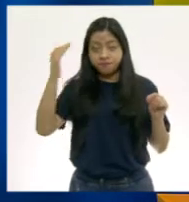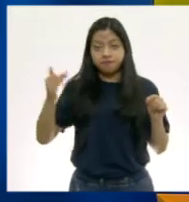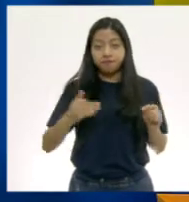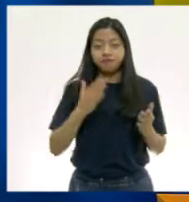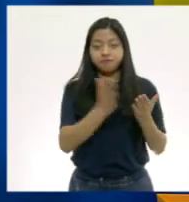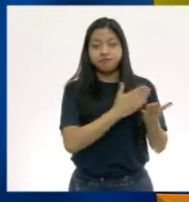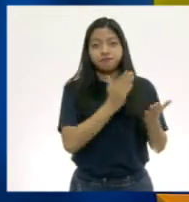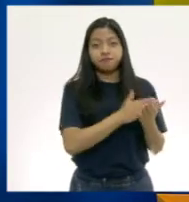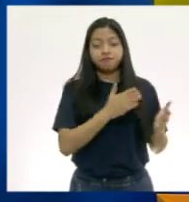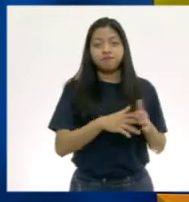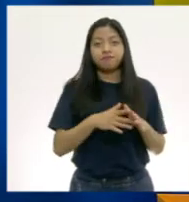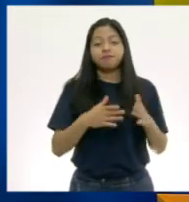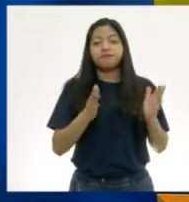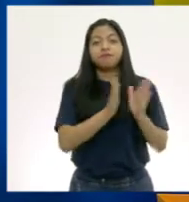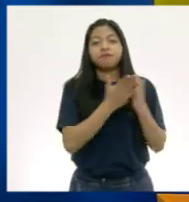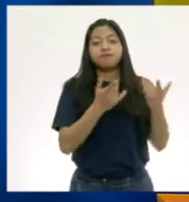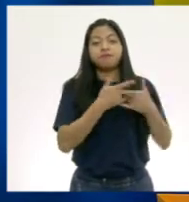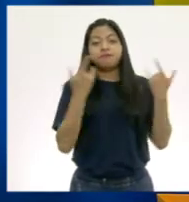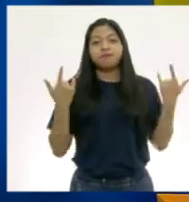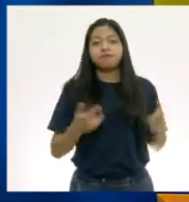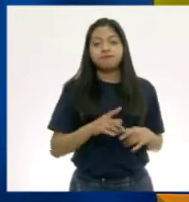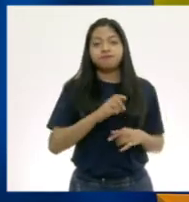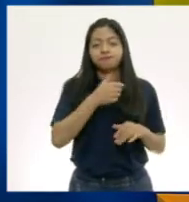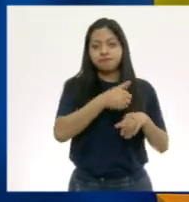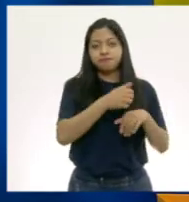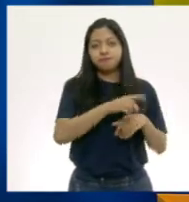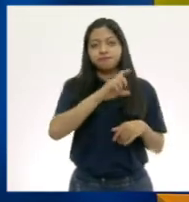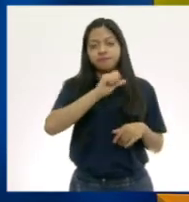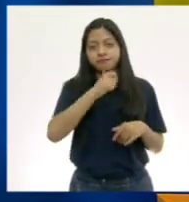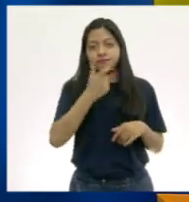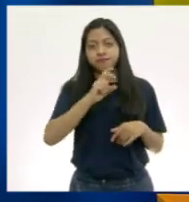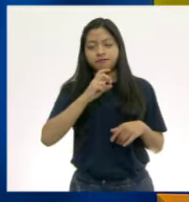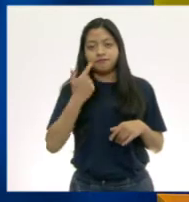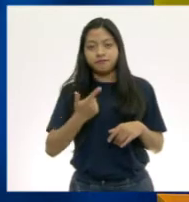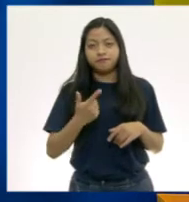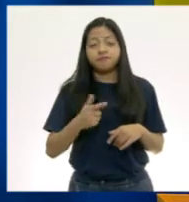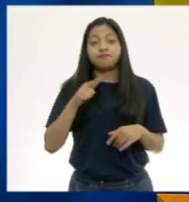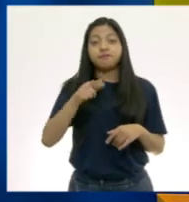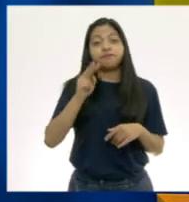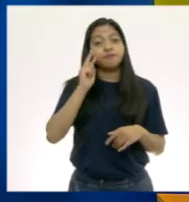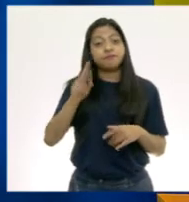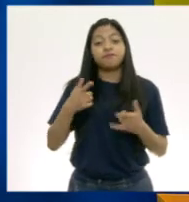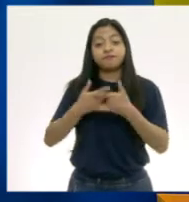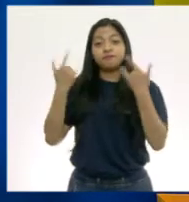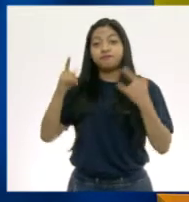página 36 y 37, se darán cuenta que la historia de la civilización